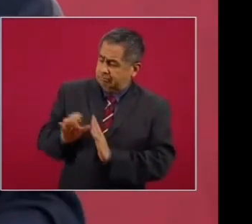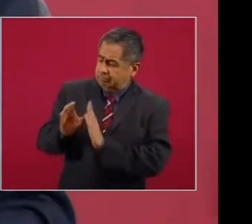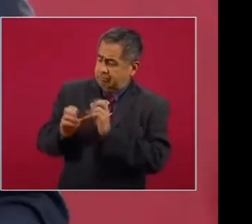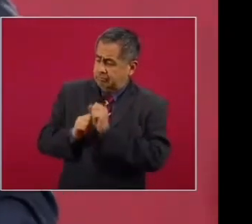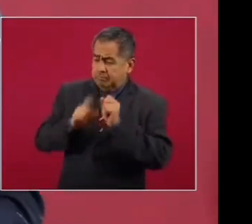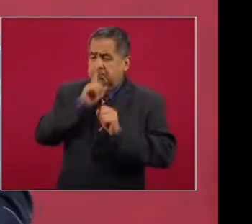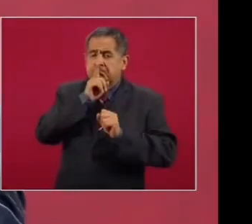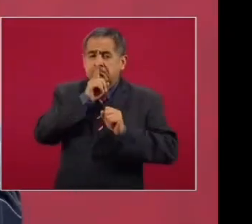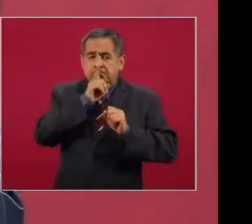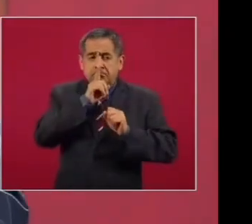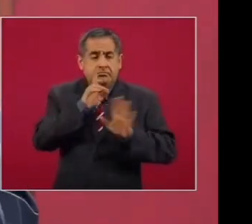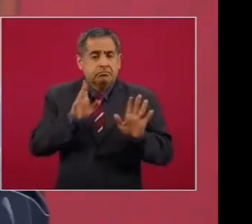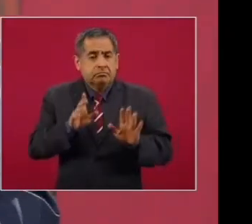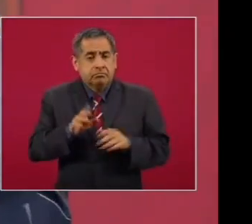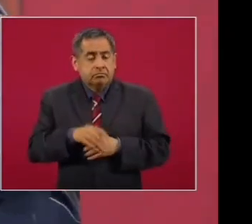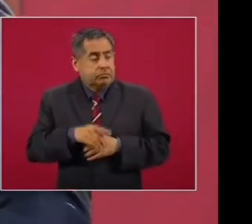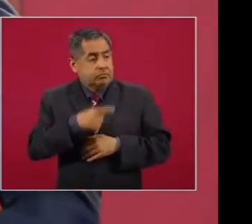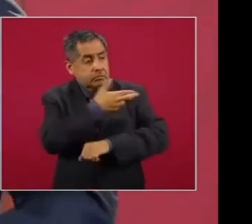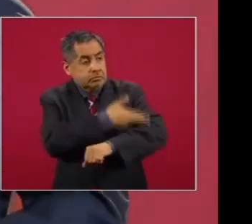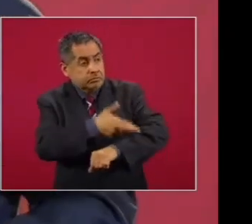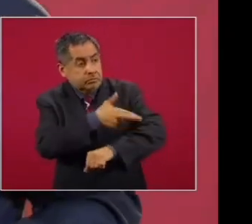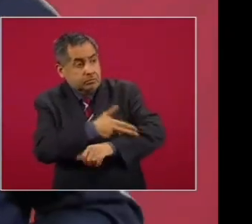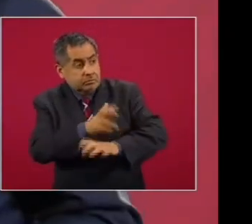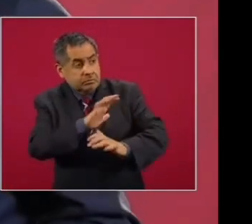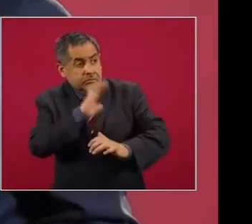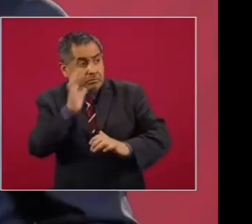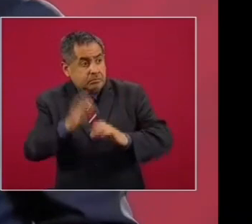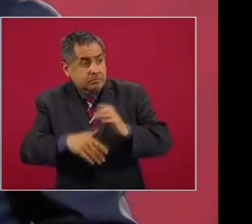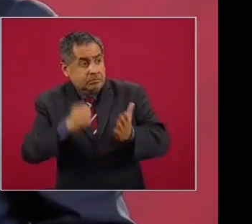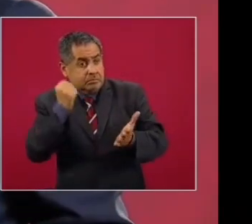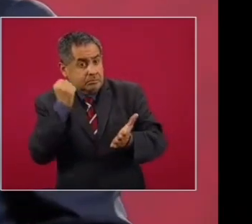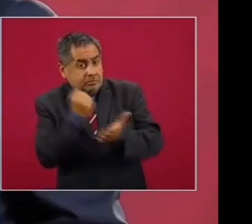Es sencillamente, terminan sus procesos,